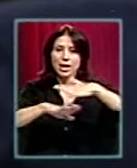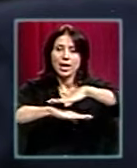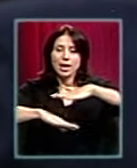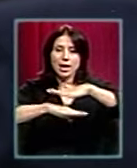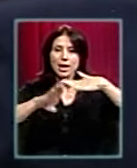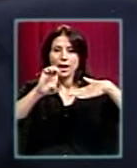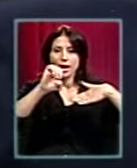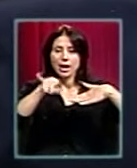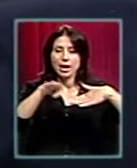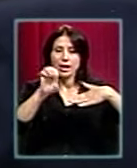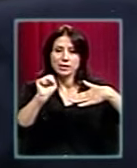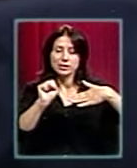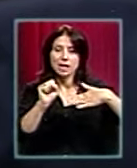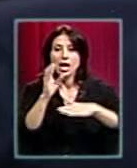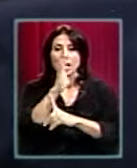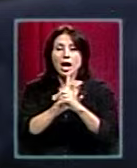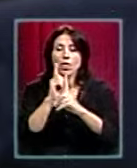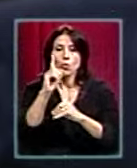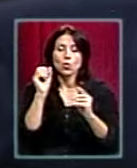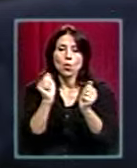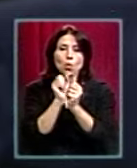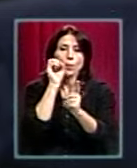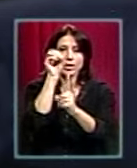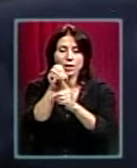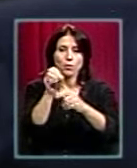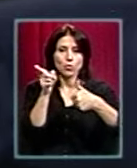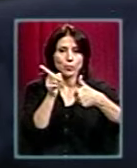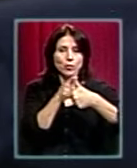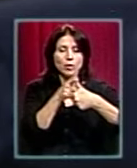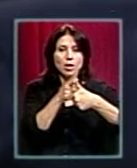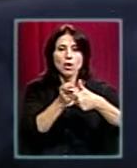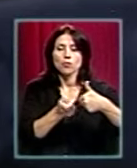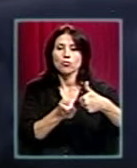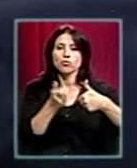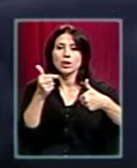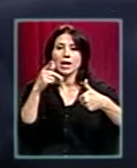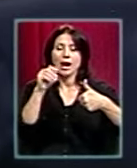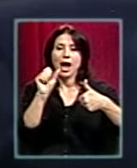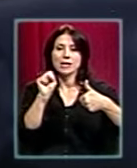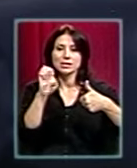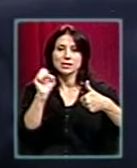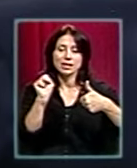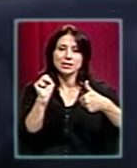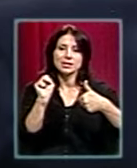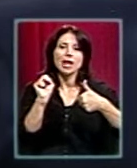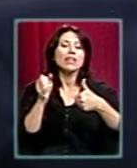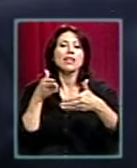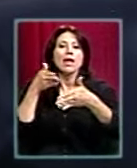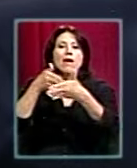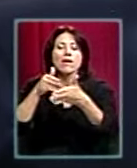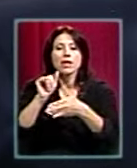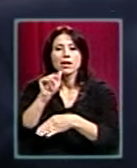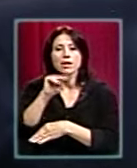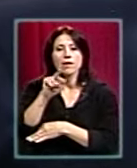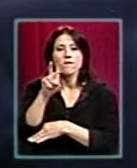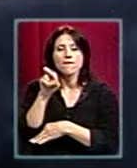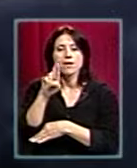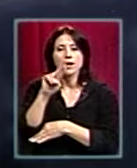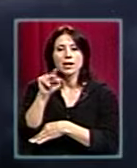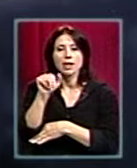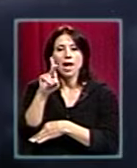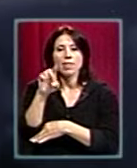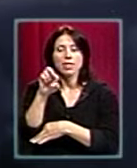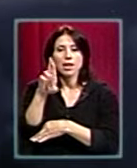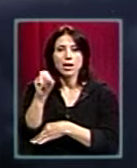un objetivo. El primer eje es el de mitigación de gases de efecto invernadero. Y la mitigación de gases de efecto invernadero tiene que ver con